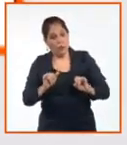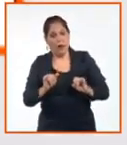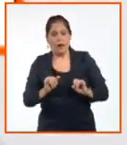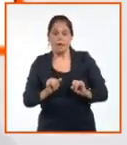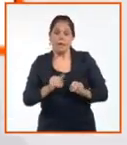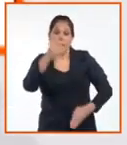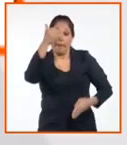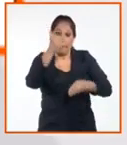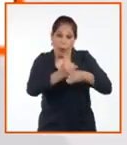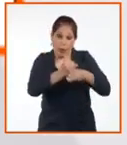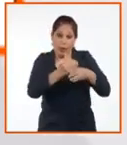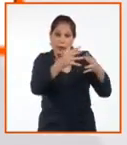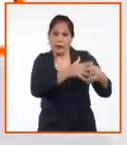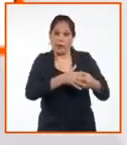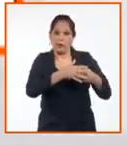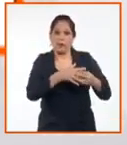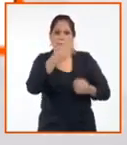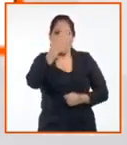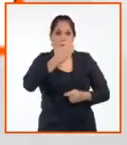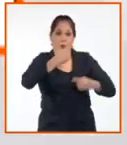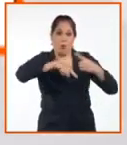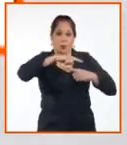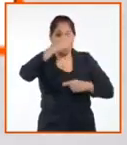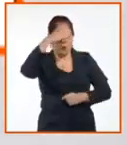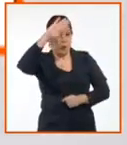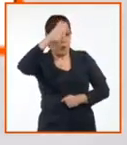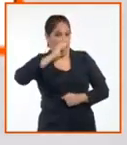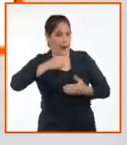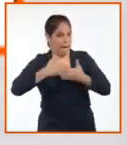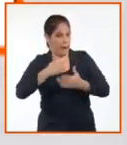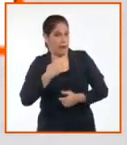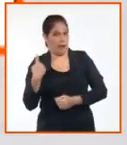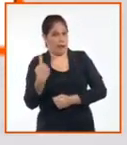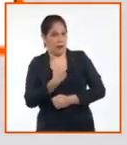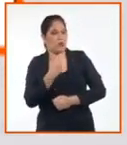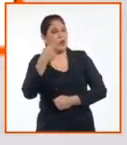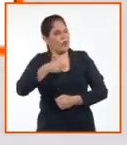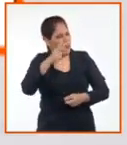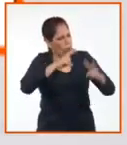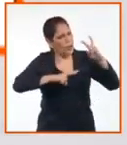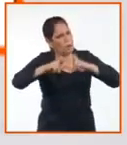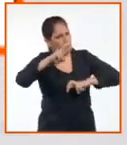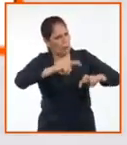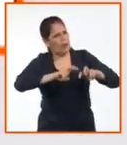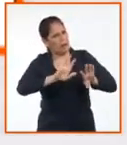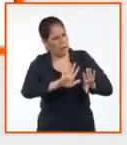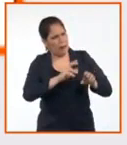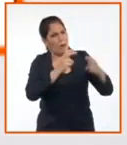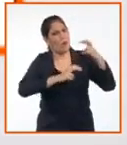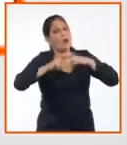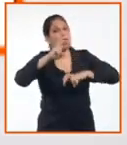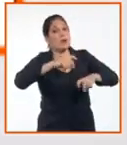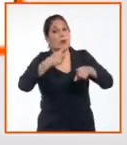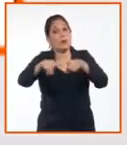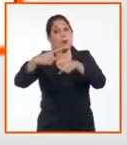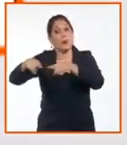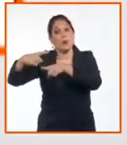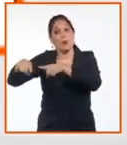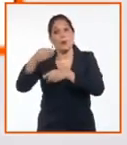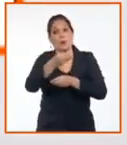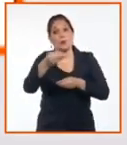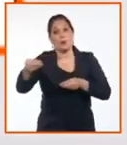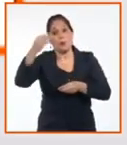embargo por parte del gobierno de los eeuu obliga a nuestra empresa a una investigación más de cerca a todos los productos que distribuimos en cuba